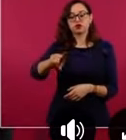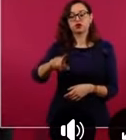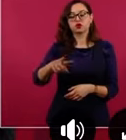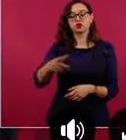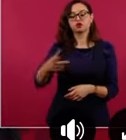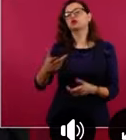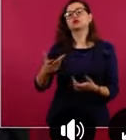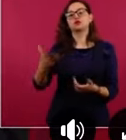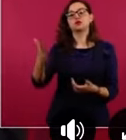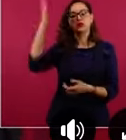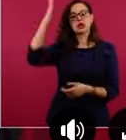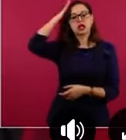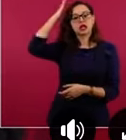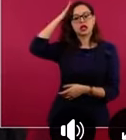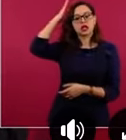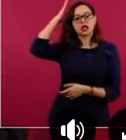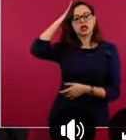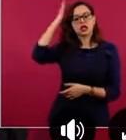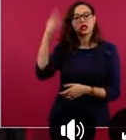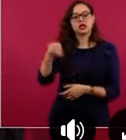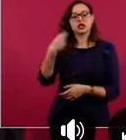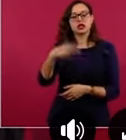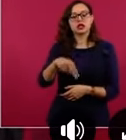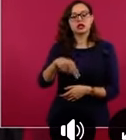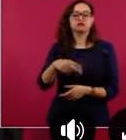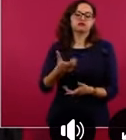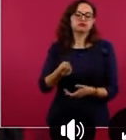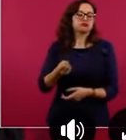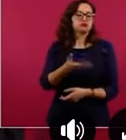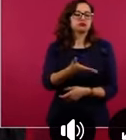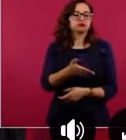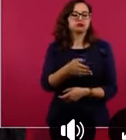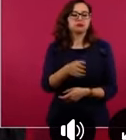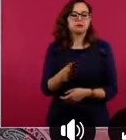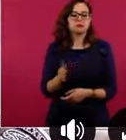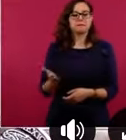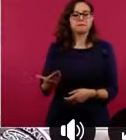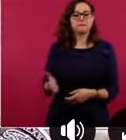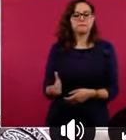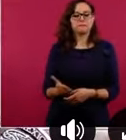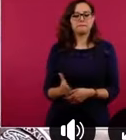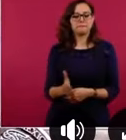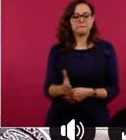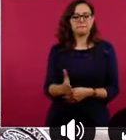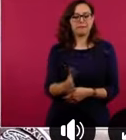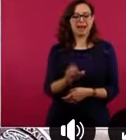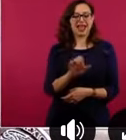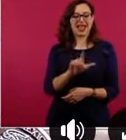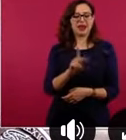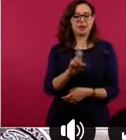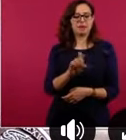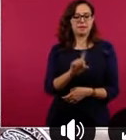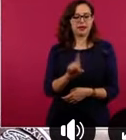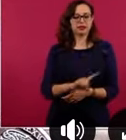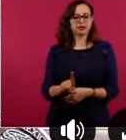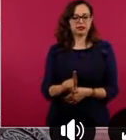criminal apodado El Pez, y este sujeto habría